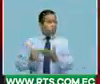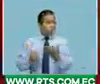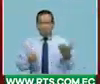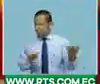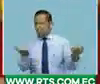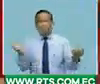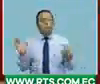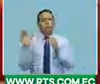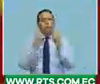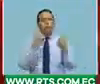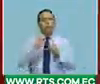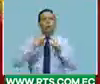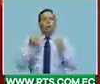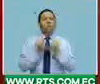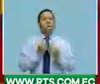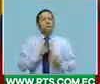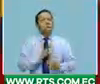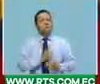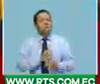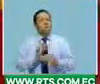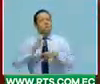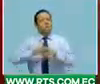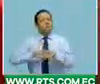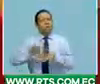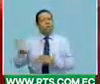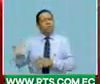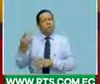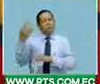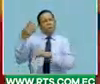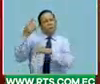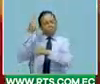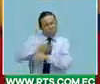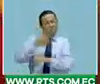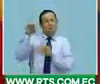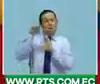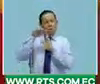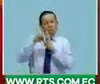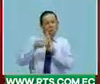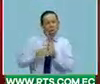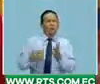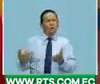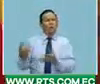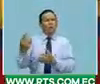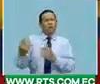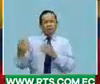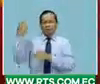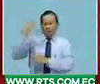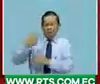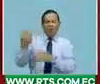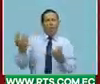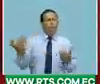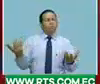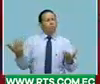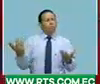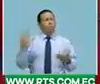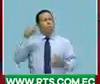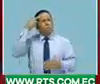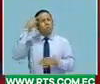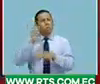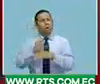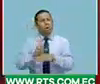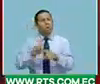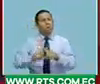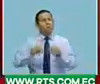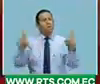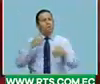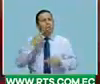sufriendo esta situación, esta debacle de las medidas económicas que está imponiendo el gobierno ecuatoriano cuando debería declarar la